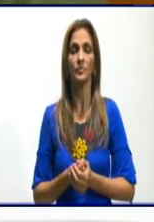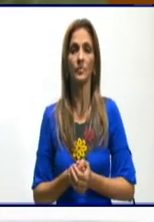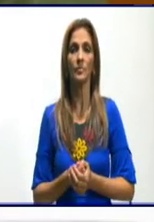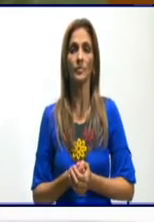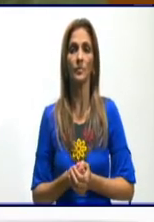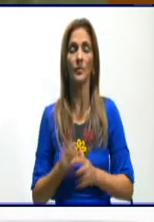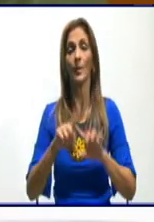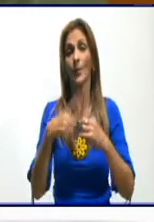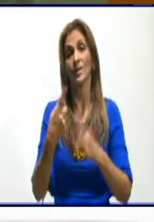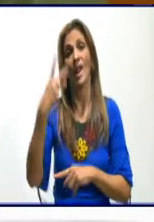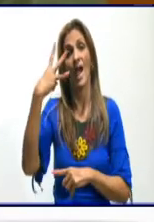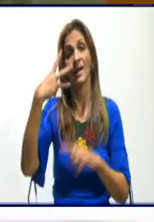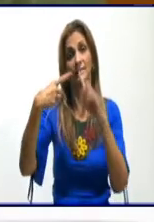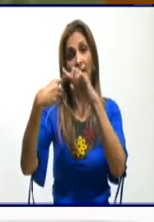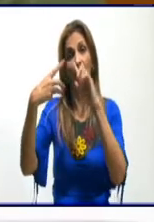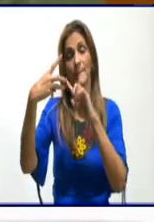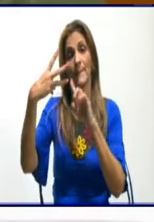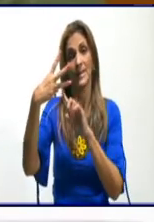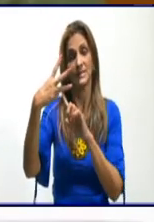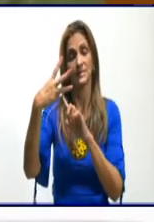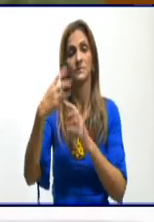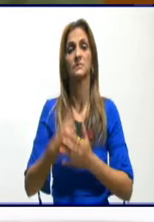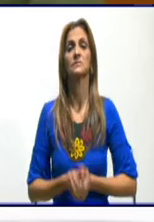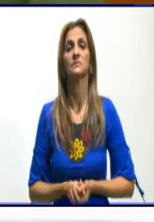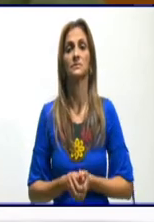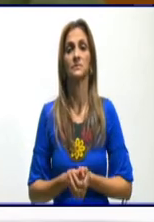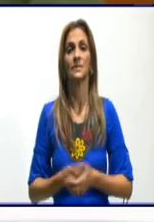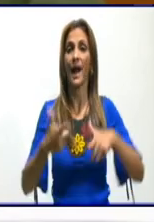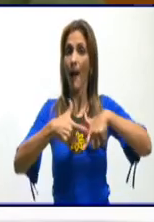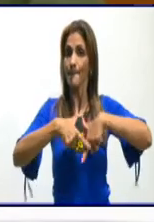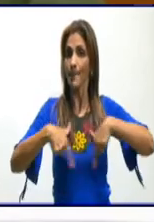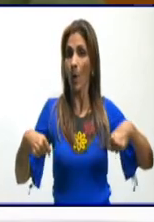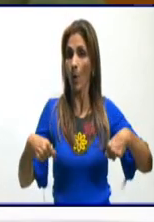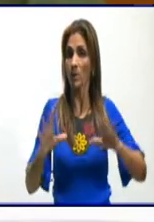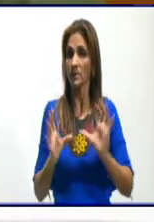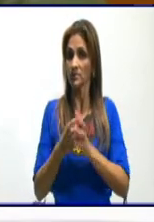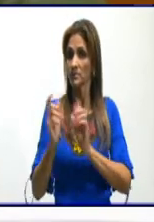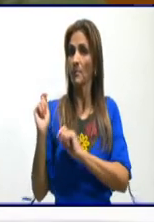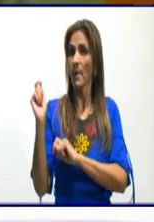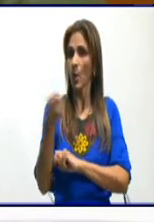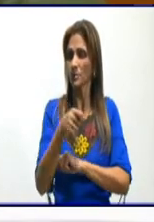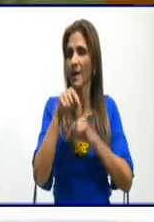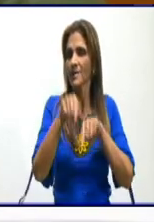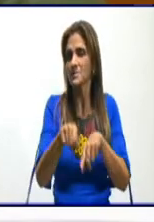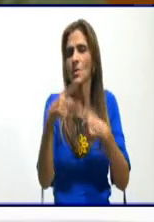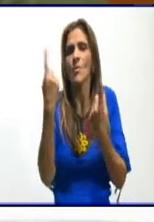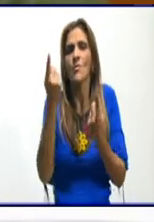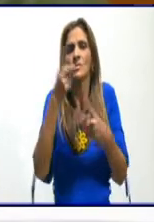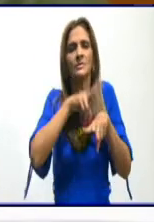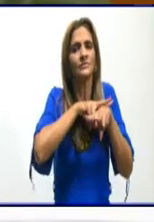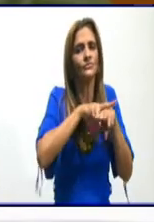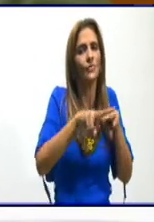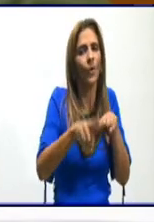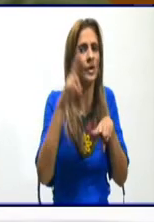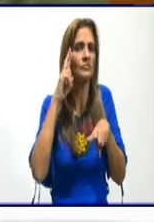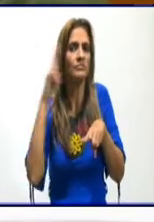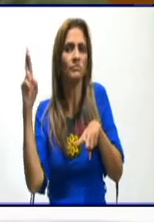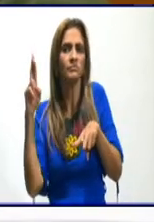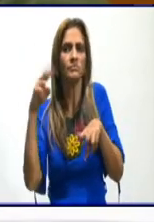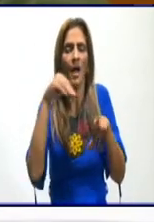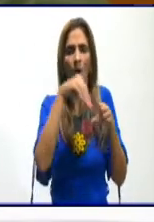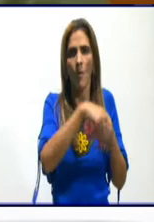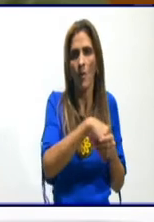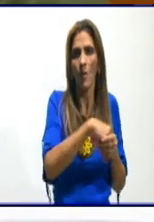de los de mayor trascendencia en la historia de la provincia de granma constituyen